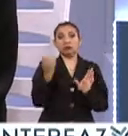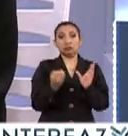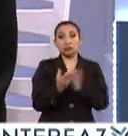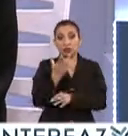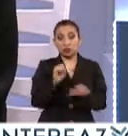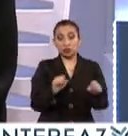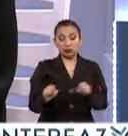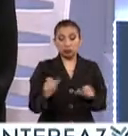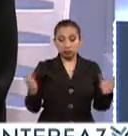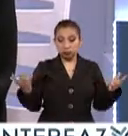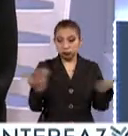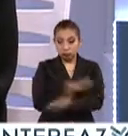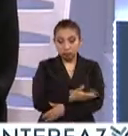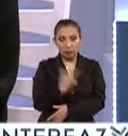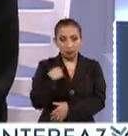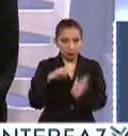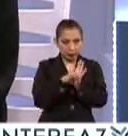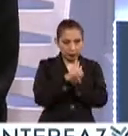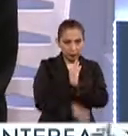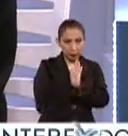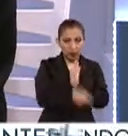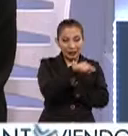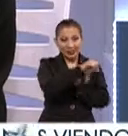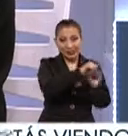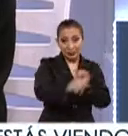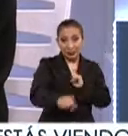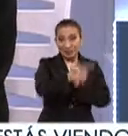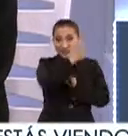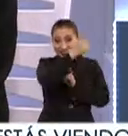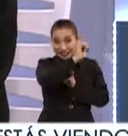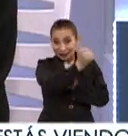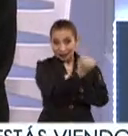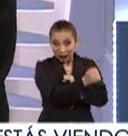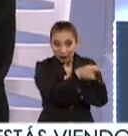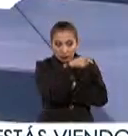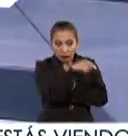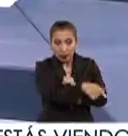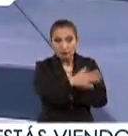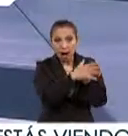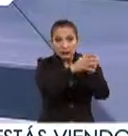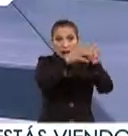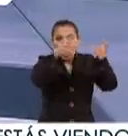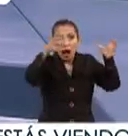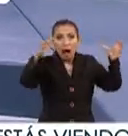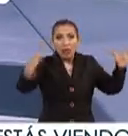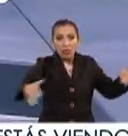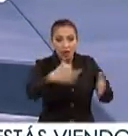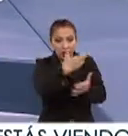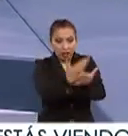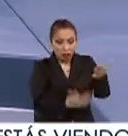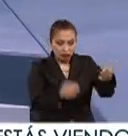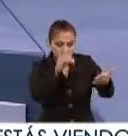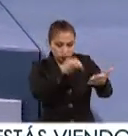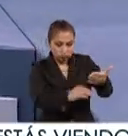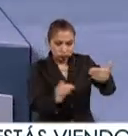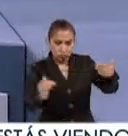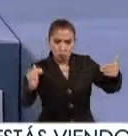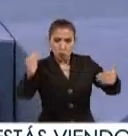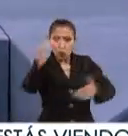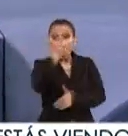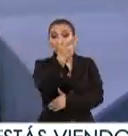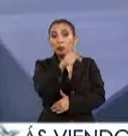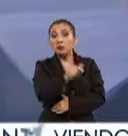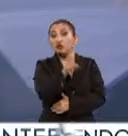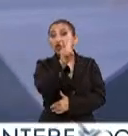parte sismológica. Por un lado, el sismo del 7 de septiembre ha sido el más grande que hemos registrado en el país, con una magnitud